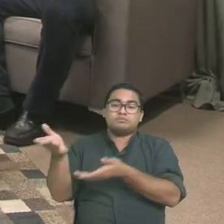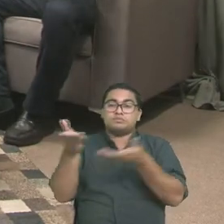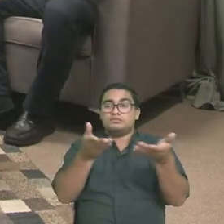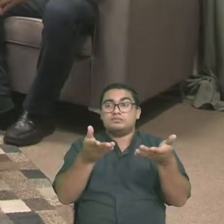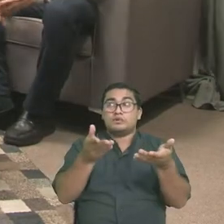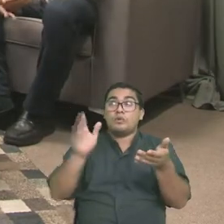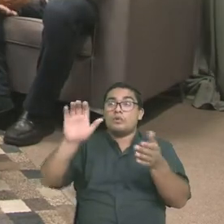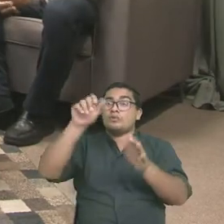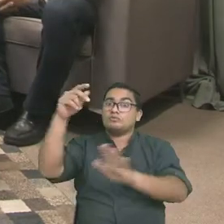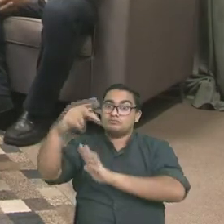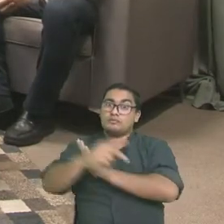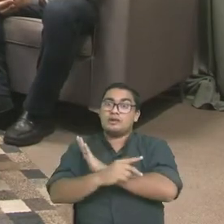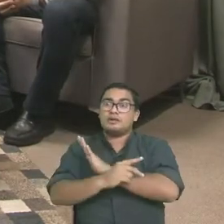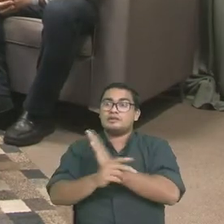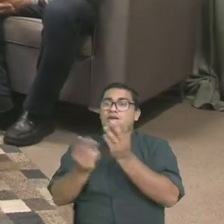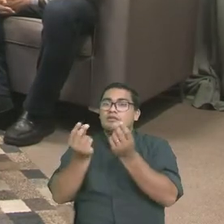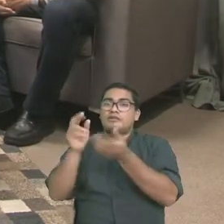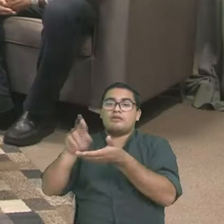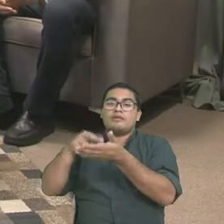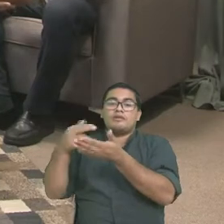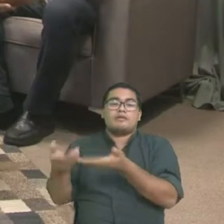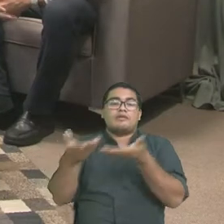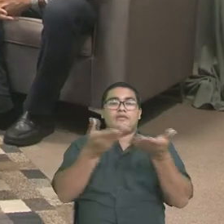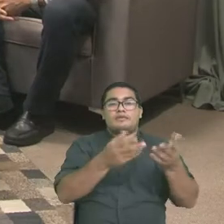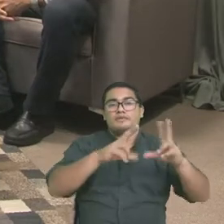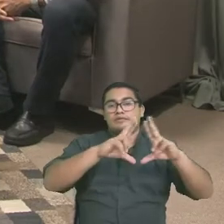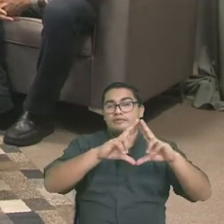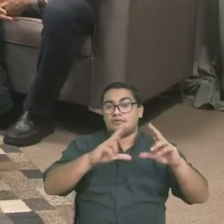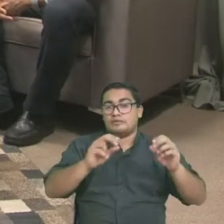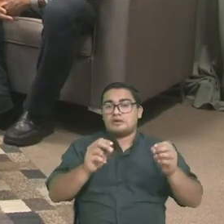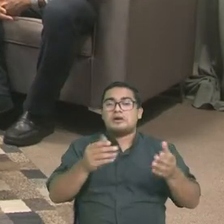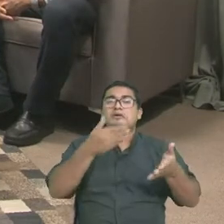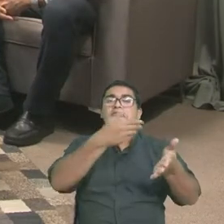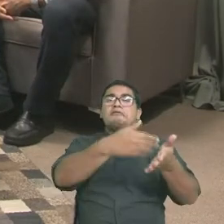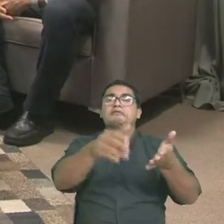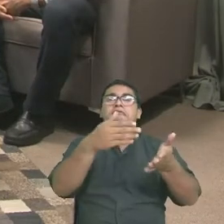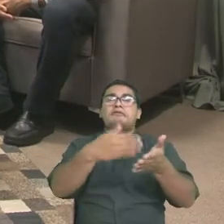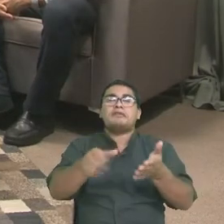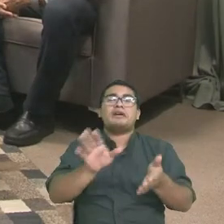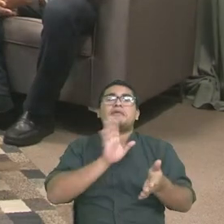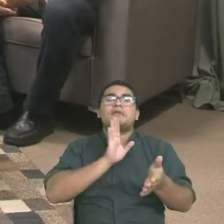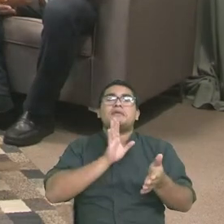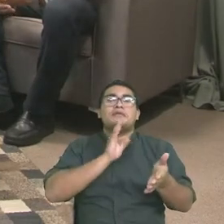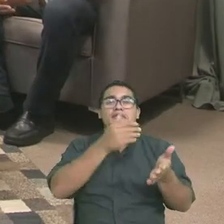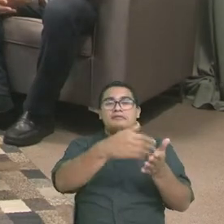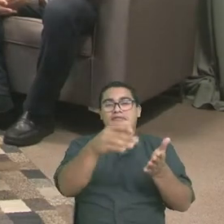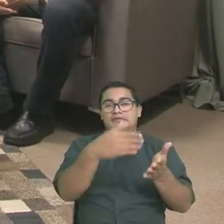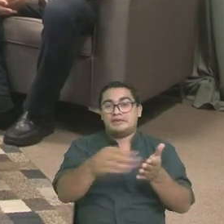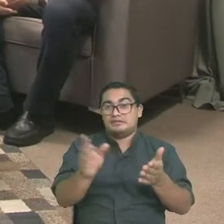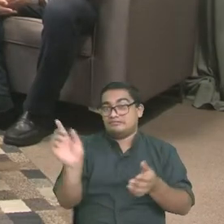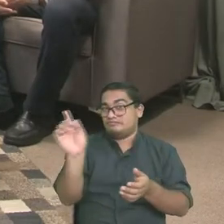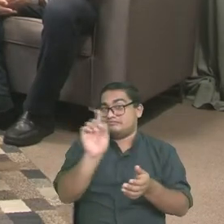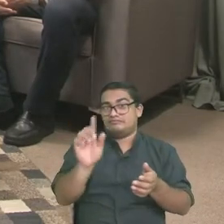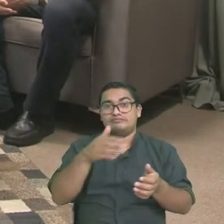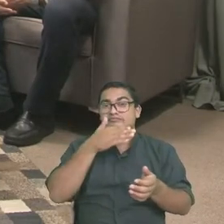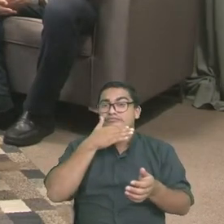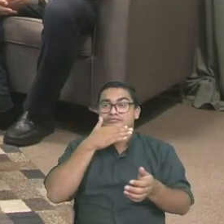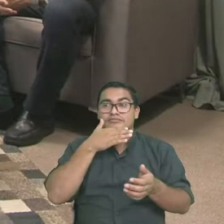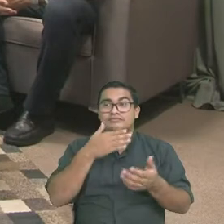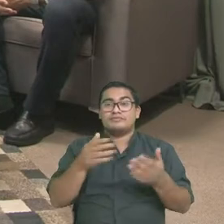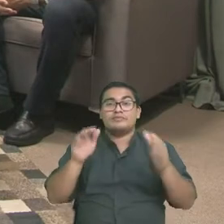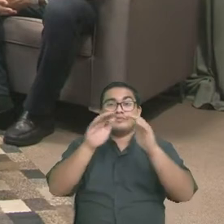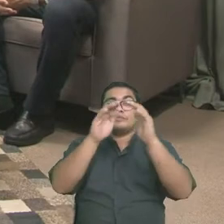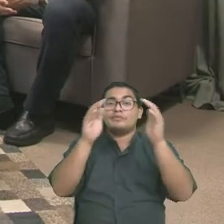cooperación internacional, se dicen fácil, sí, pero no es sencillo. Más en un mundo